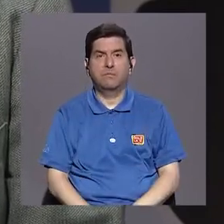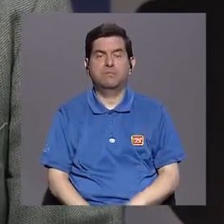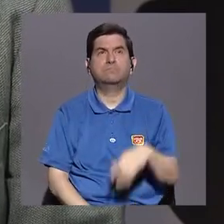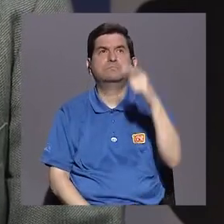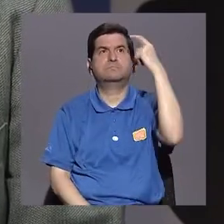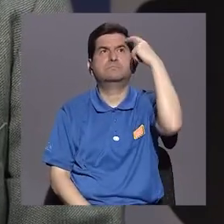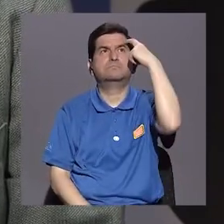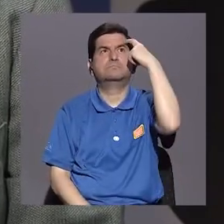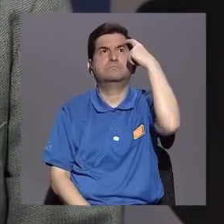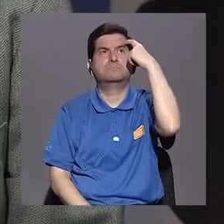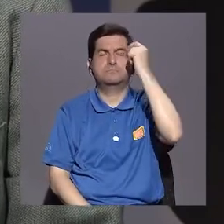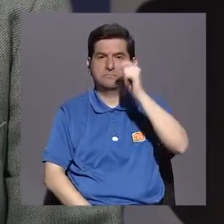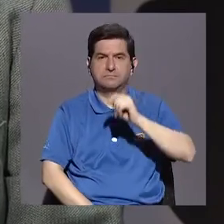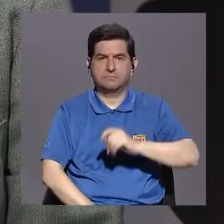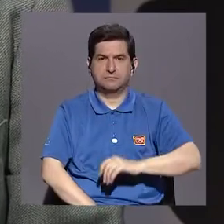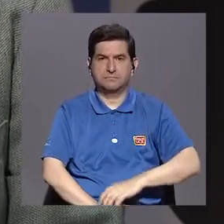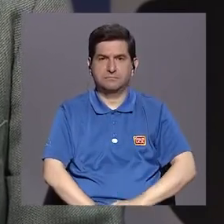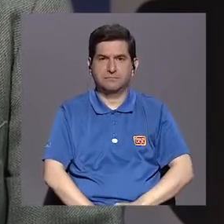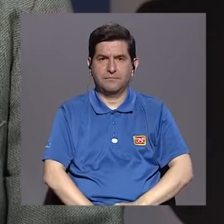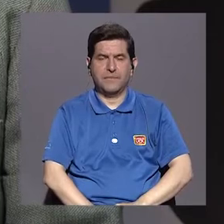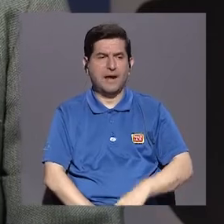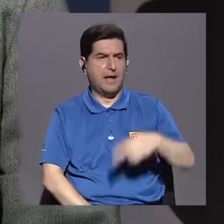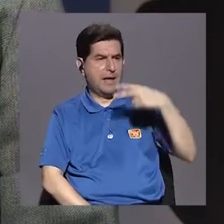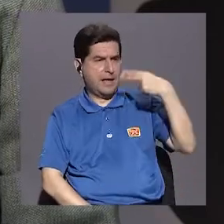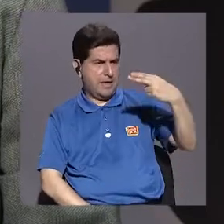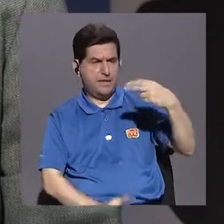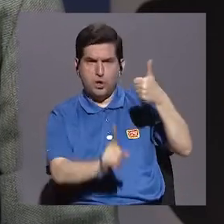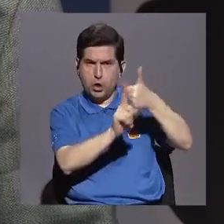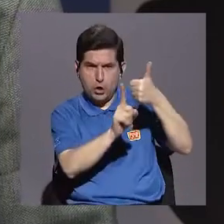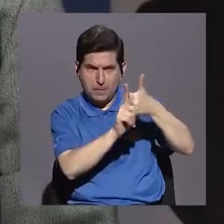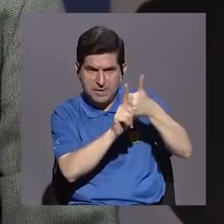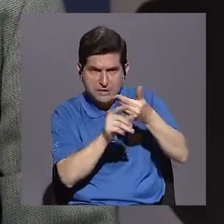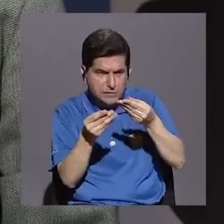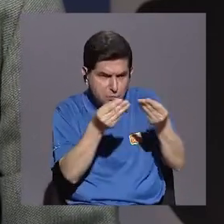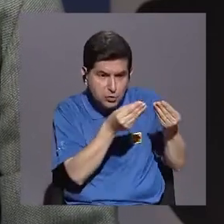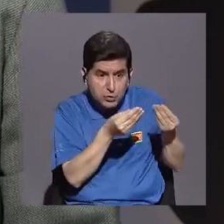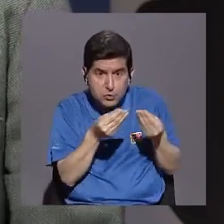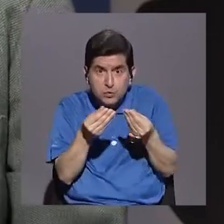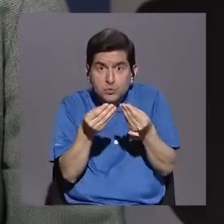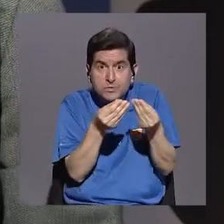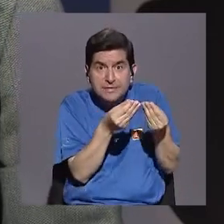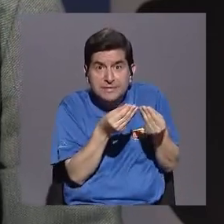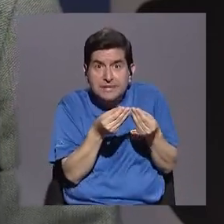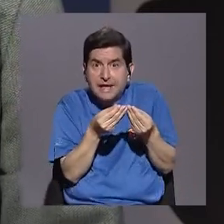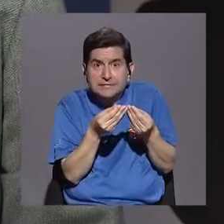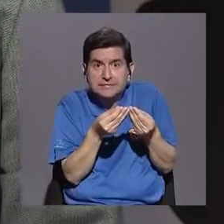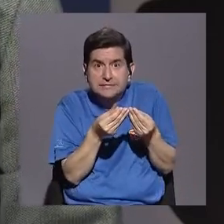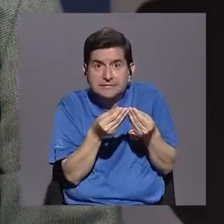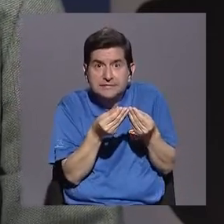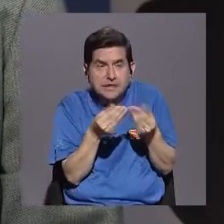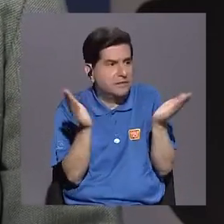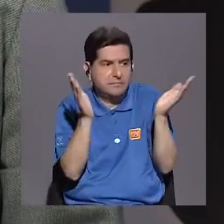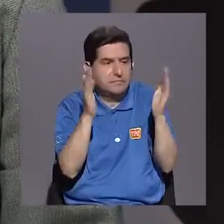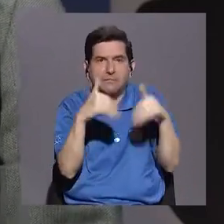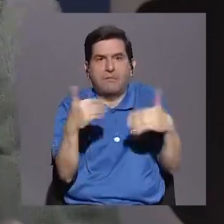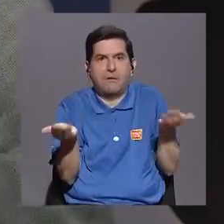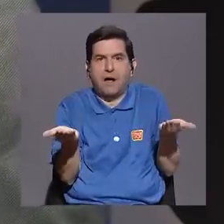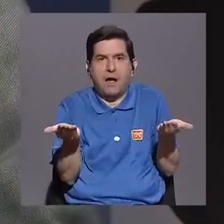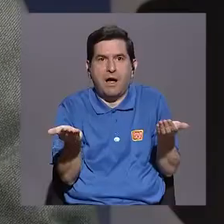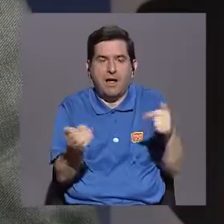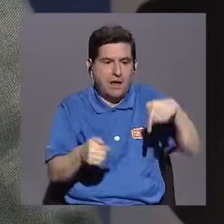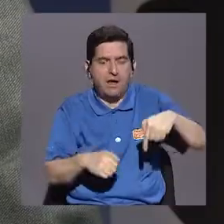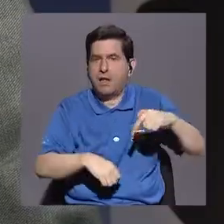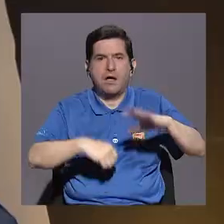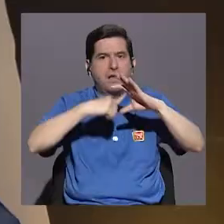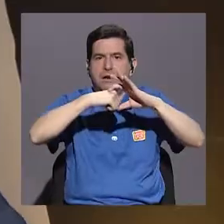sentido siguiente hidrógeno como tal como sustancia no básicamente no existe al menos en